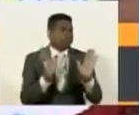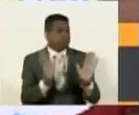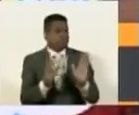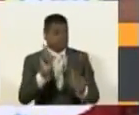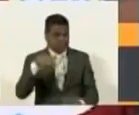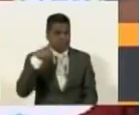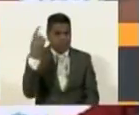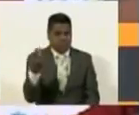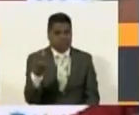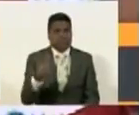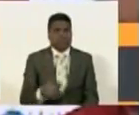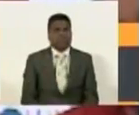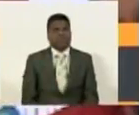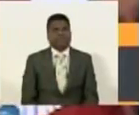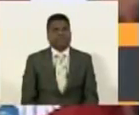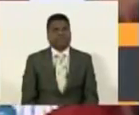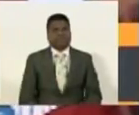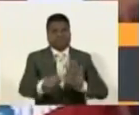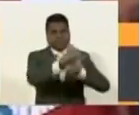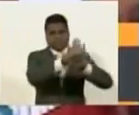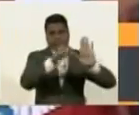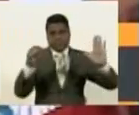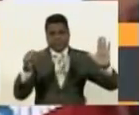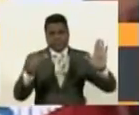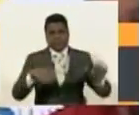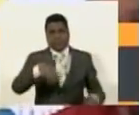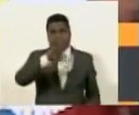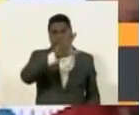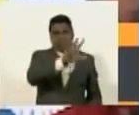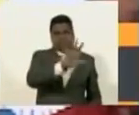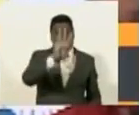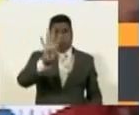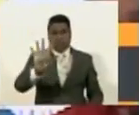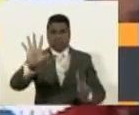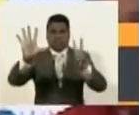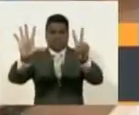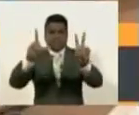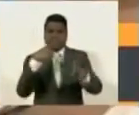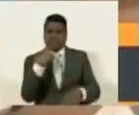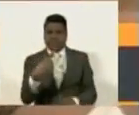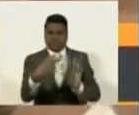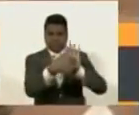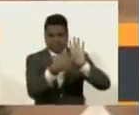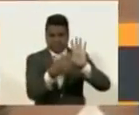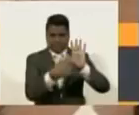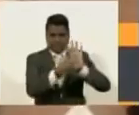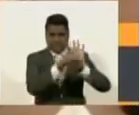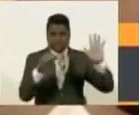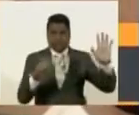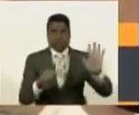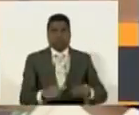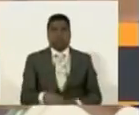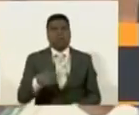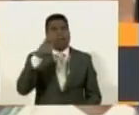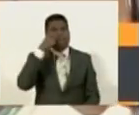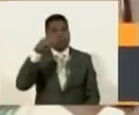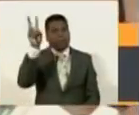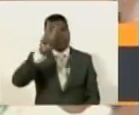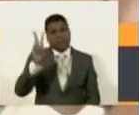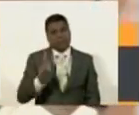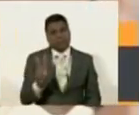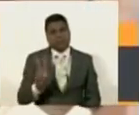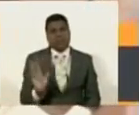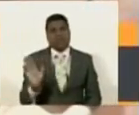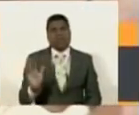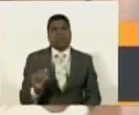Luego, el artículo 347 dice, el pueblo de Venezuela, el